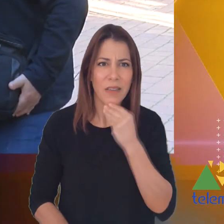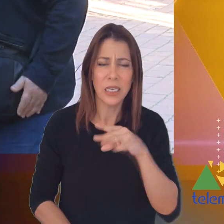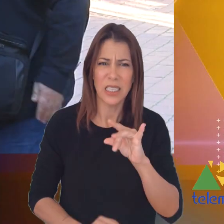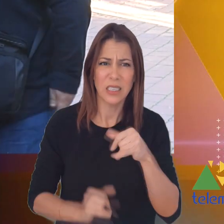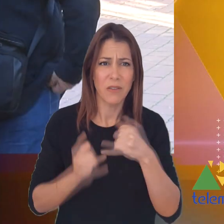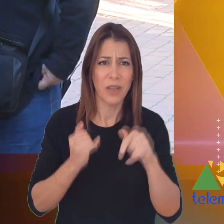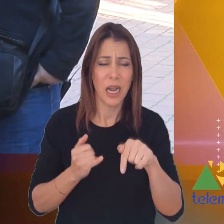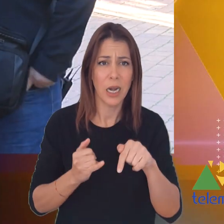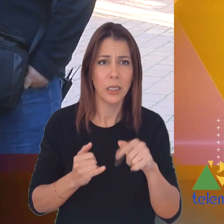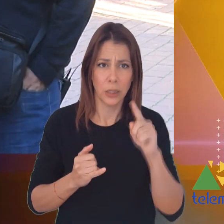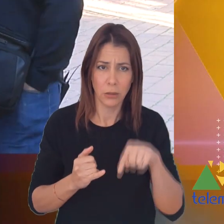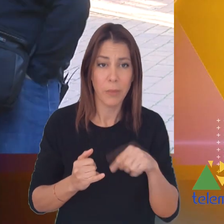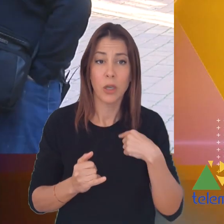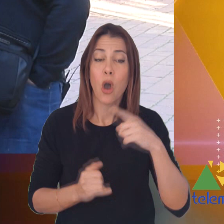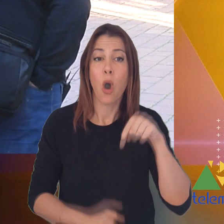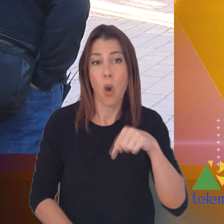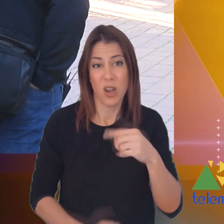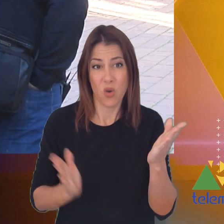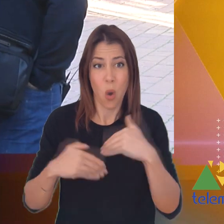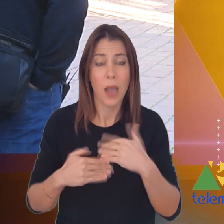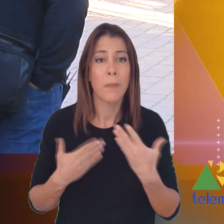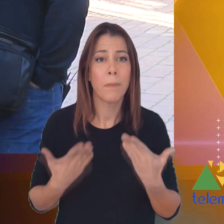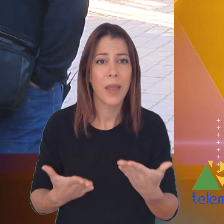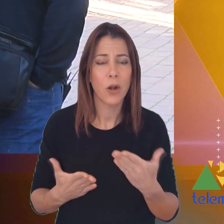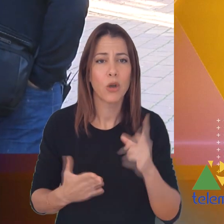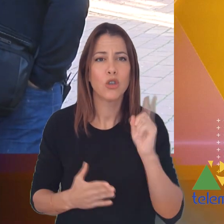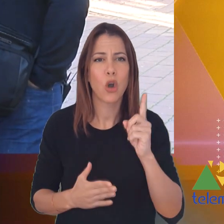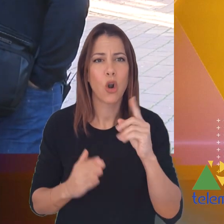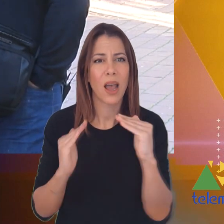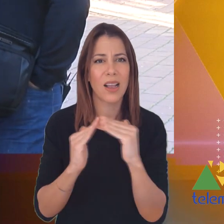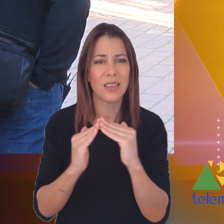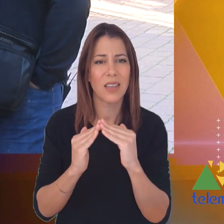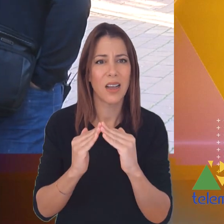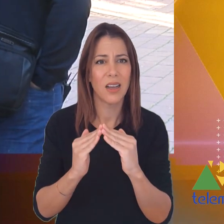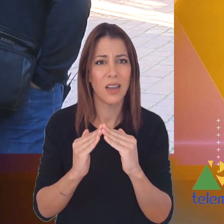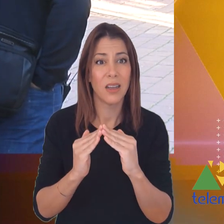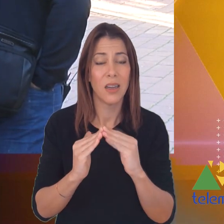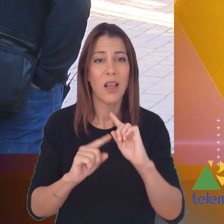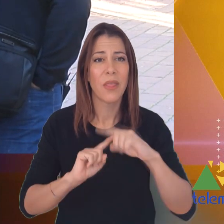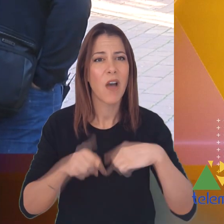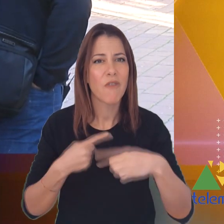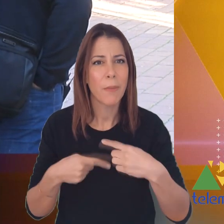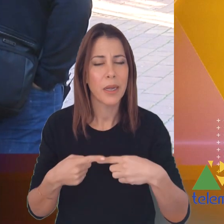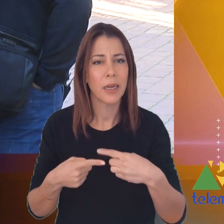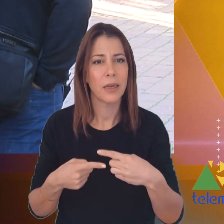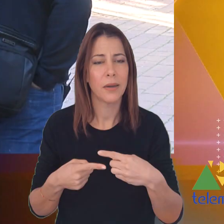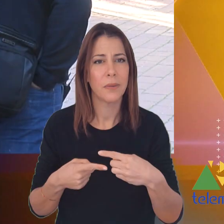que aquí también la hubo, es decir, que hoy no se conserva, excepto la casa de la familia,